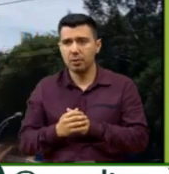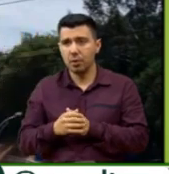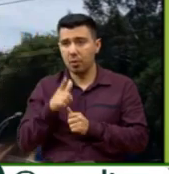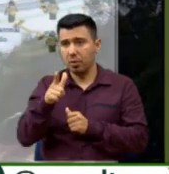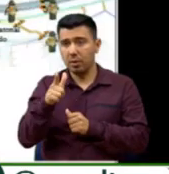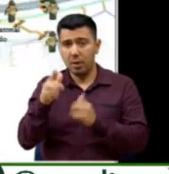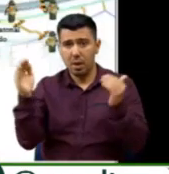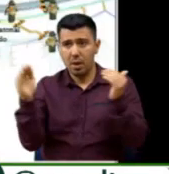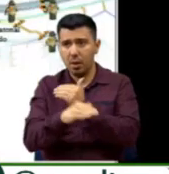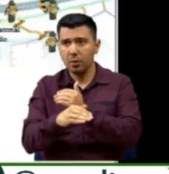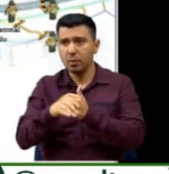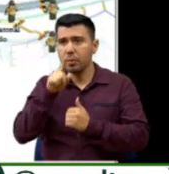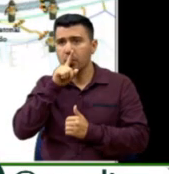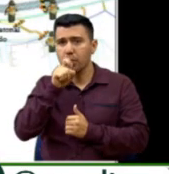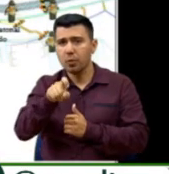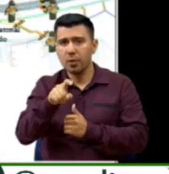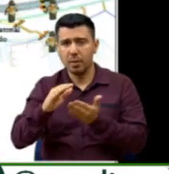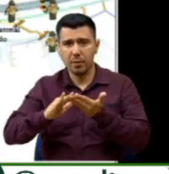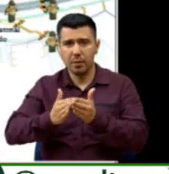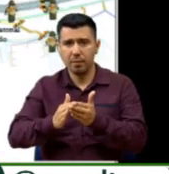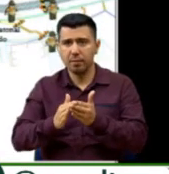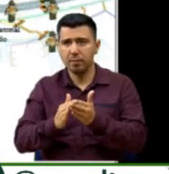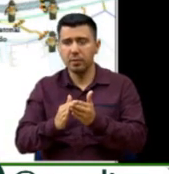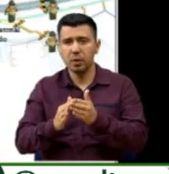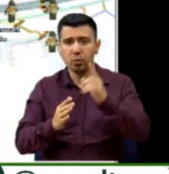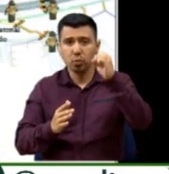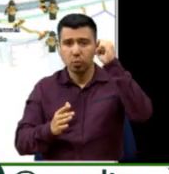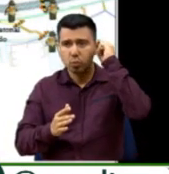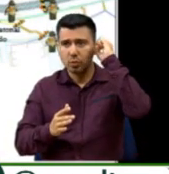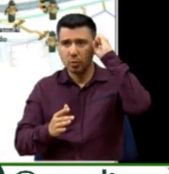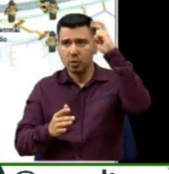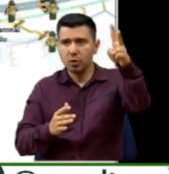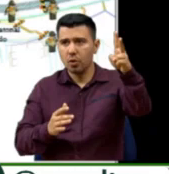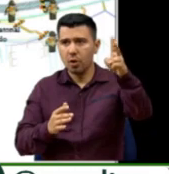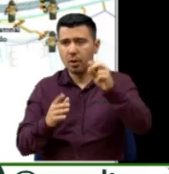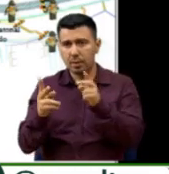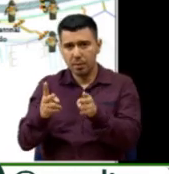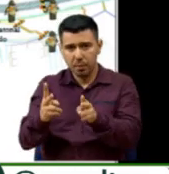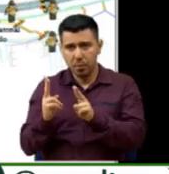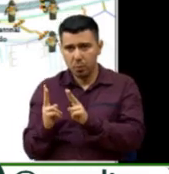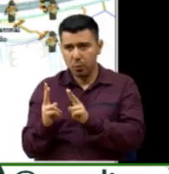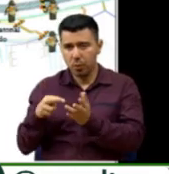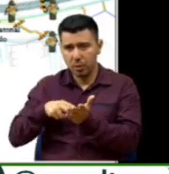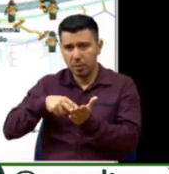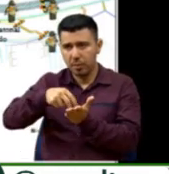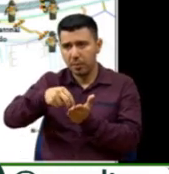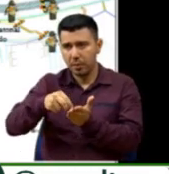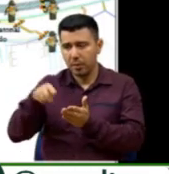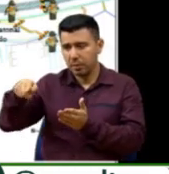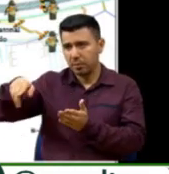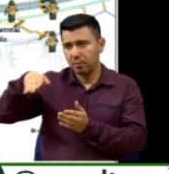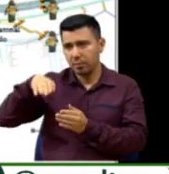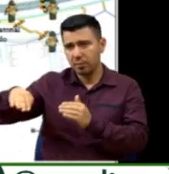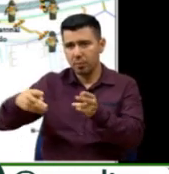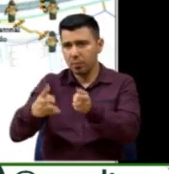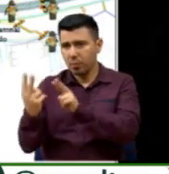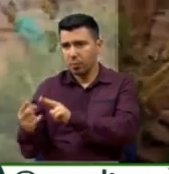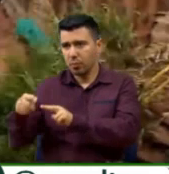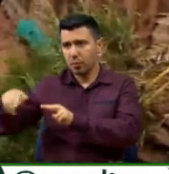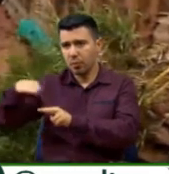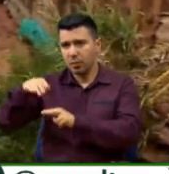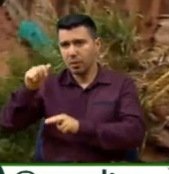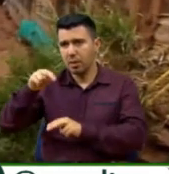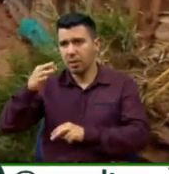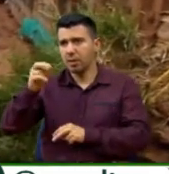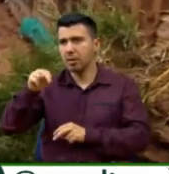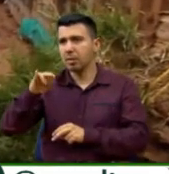la autopista Bucaramanga-Florida Blanca, sentido sur-norte, después del puente peatonal de Antonia Santos. El llamado de las